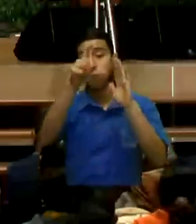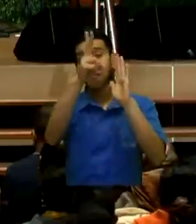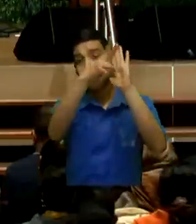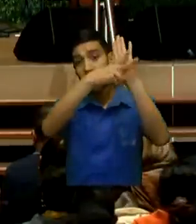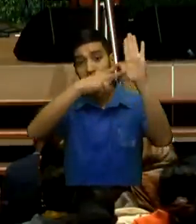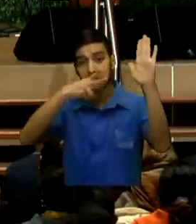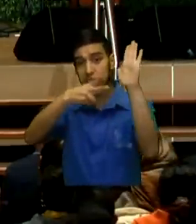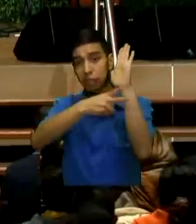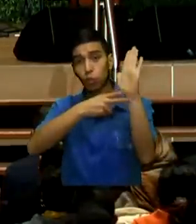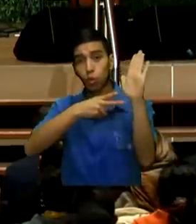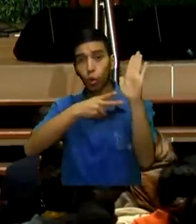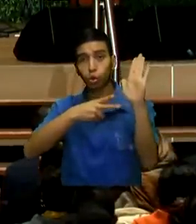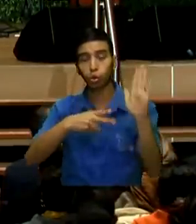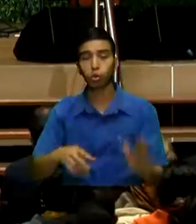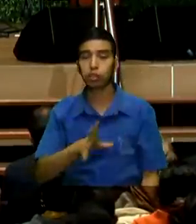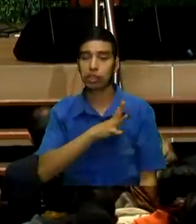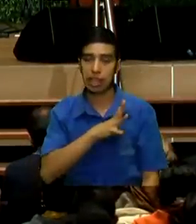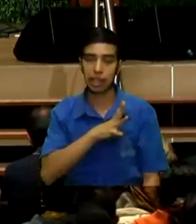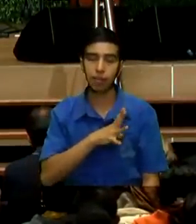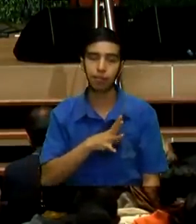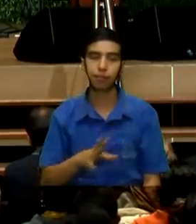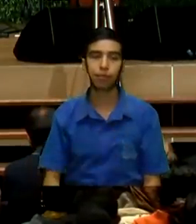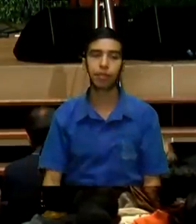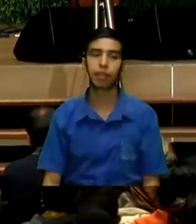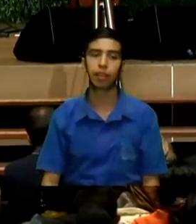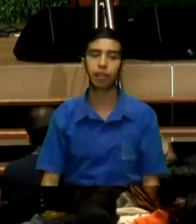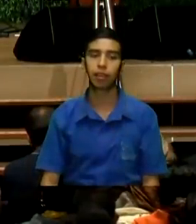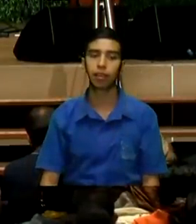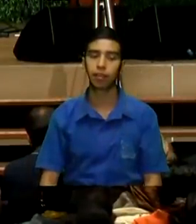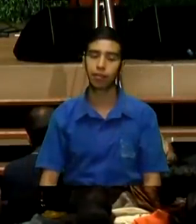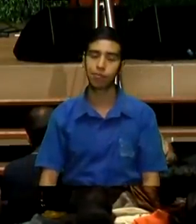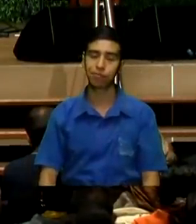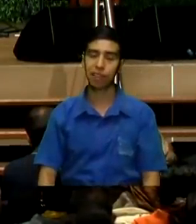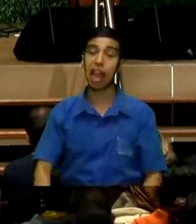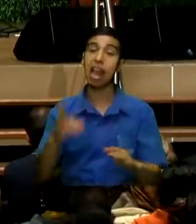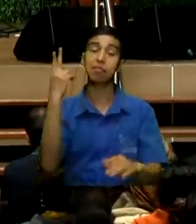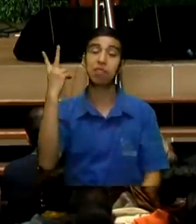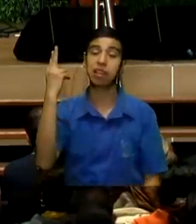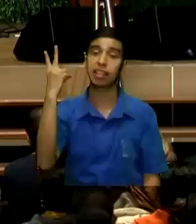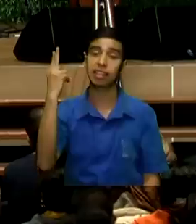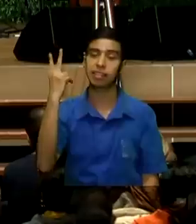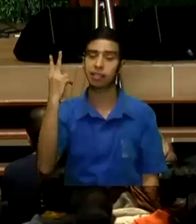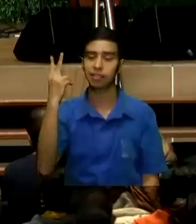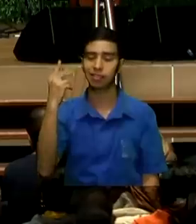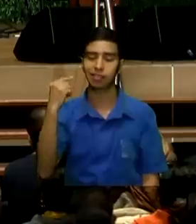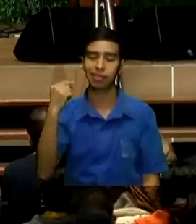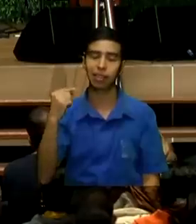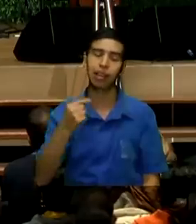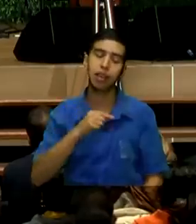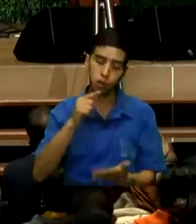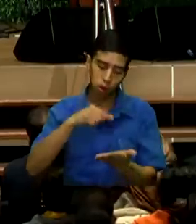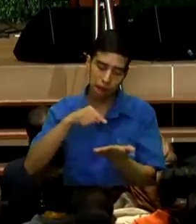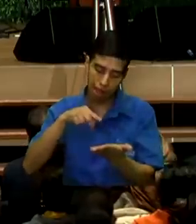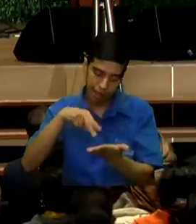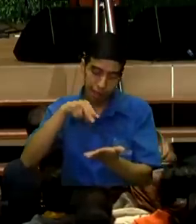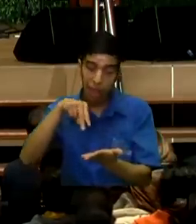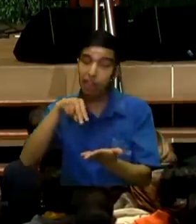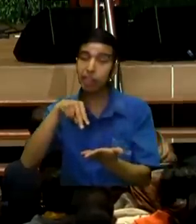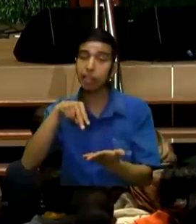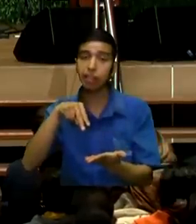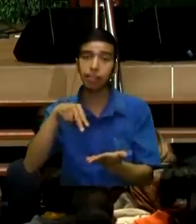No son tus pensamientos. Dice que el viernes así decía, por eso me río, porque hoy domingo todavía sigue diciendo